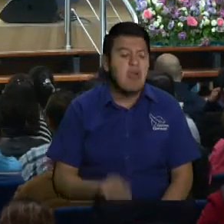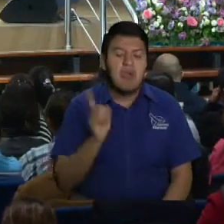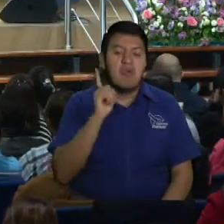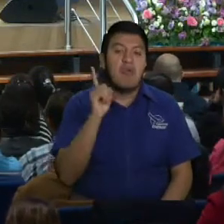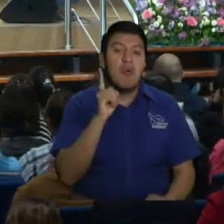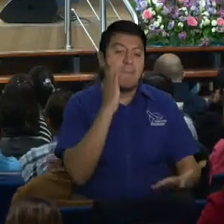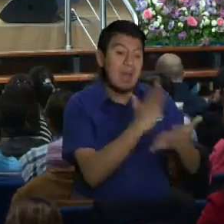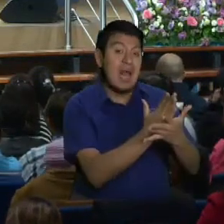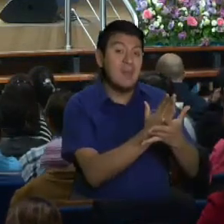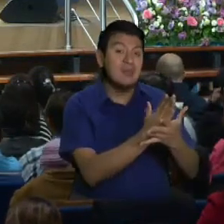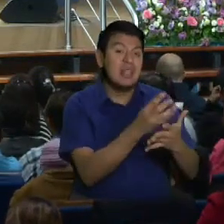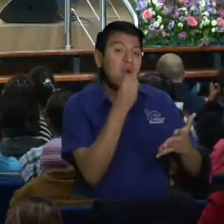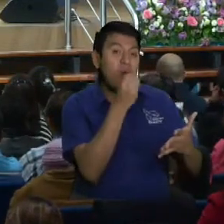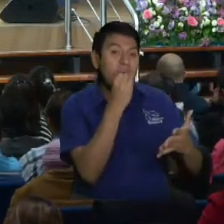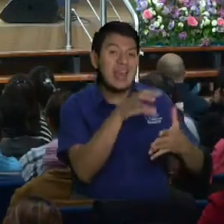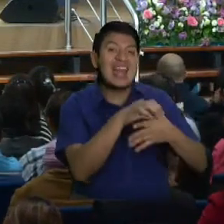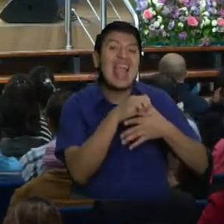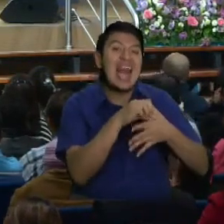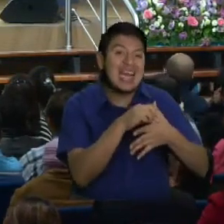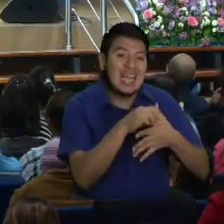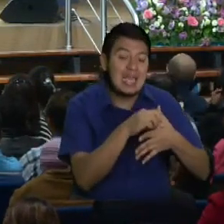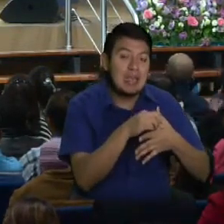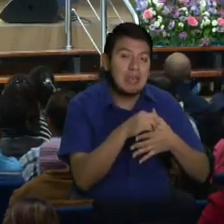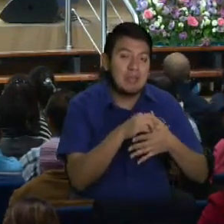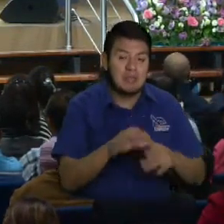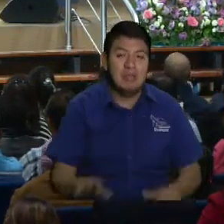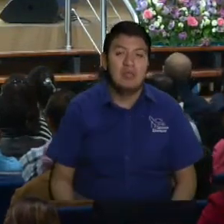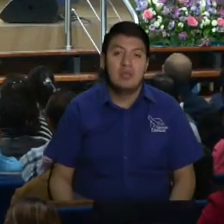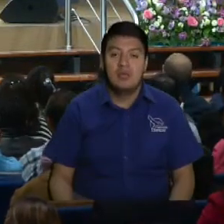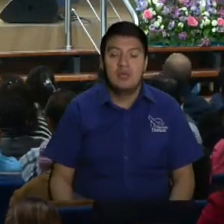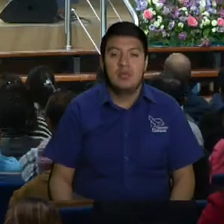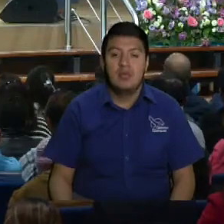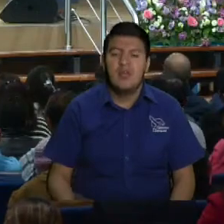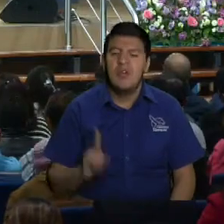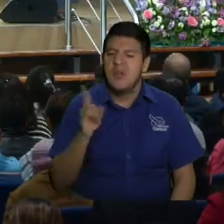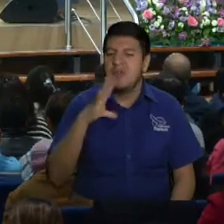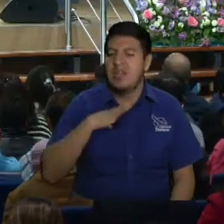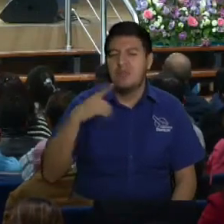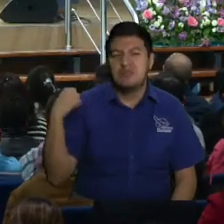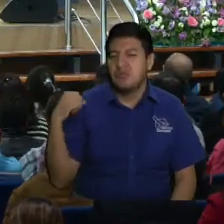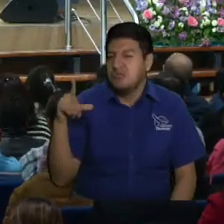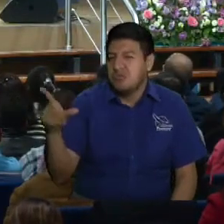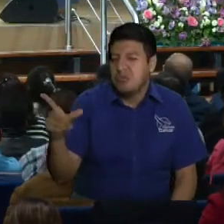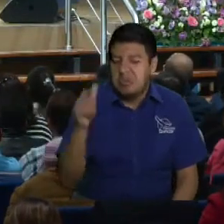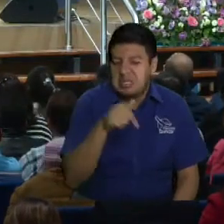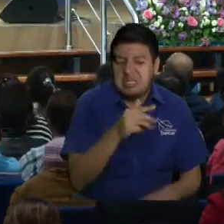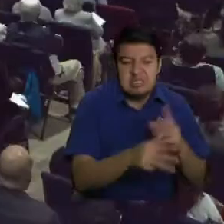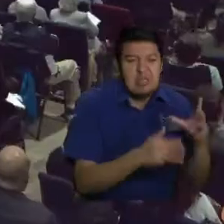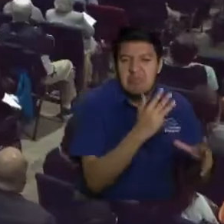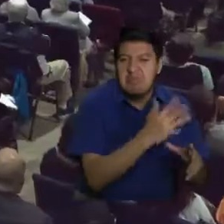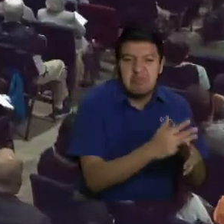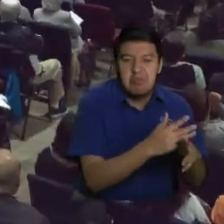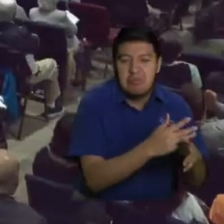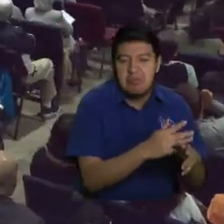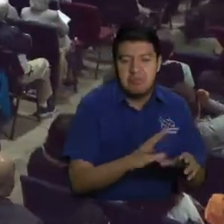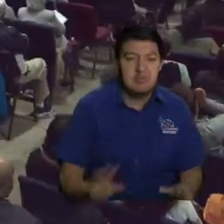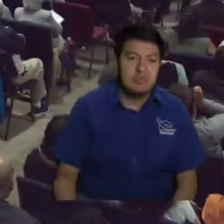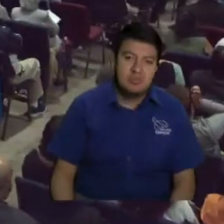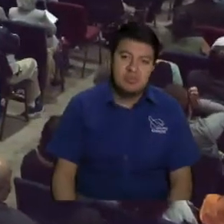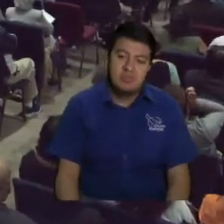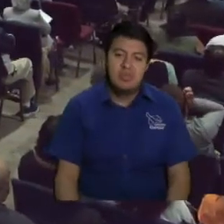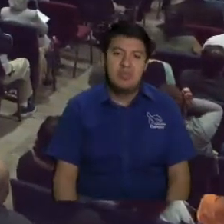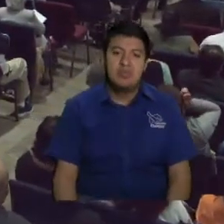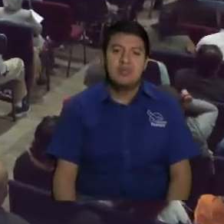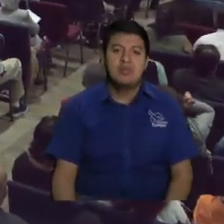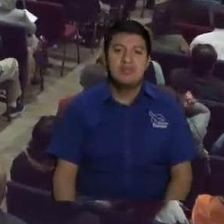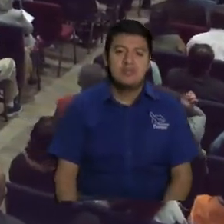ni estamos guardando el 31 de diciembre, de ninguna manera. ¿Qué pasa? Que esa noche ni nos dejan dormir las gentes, entonces